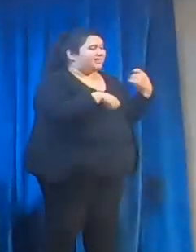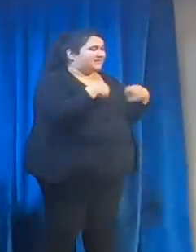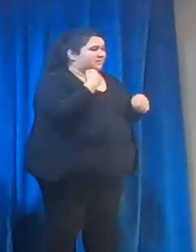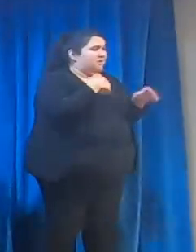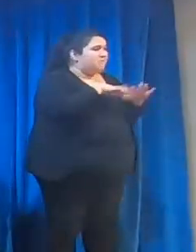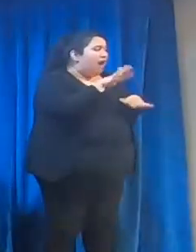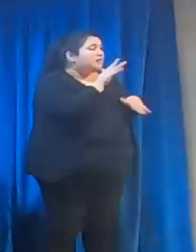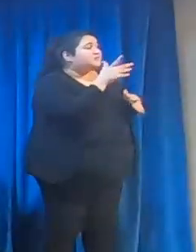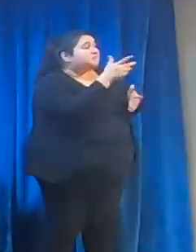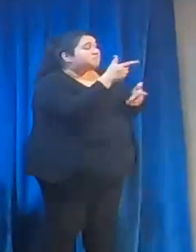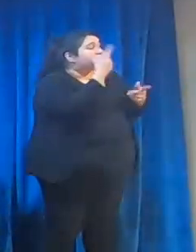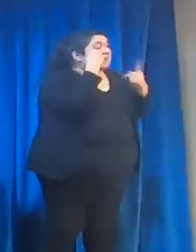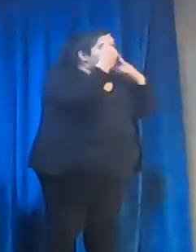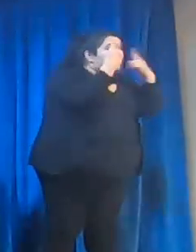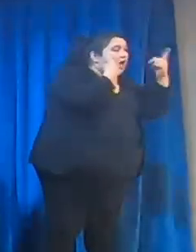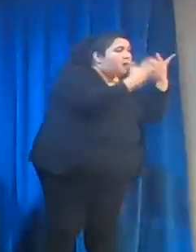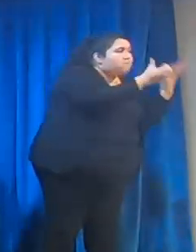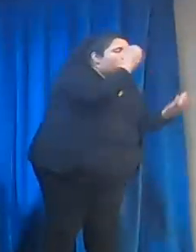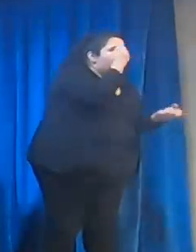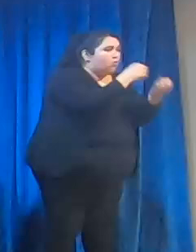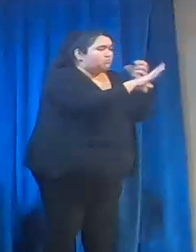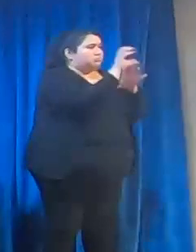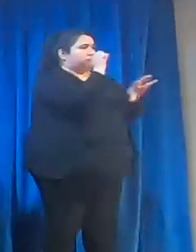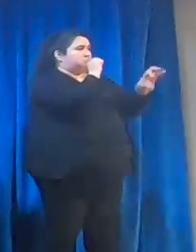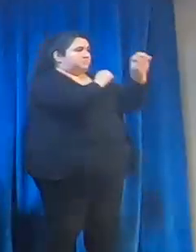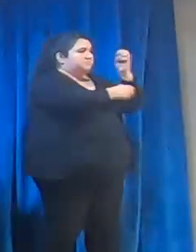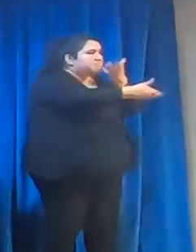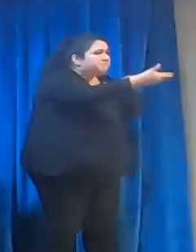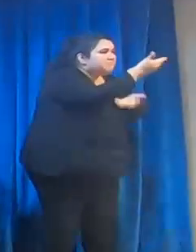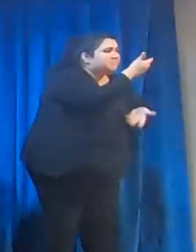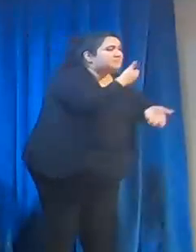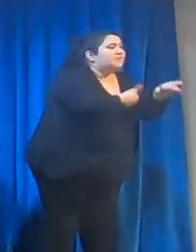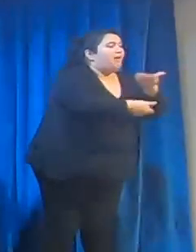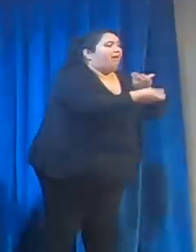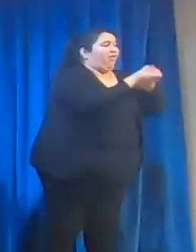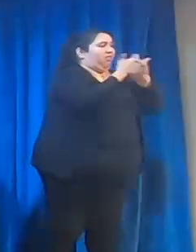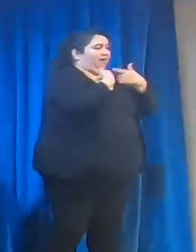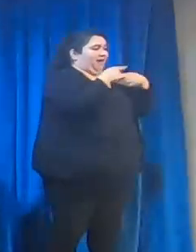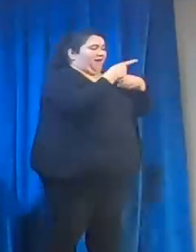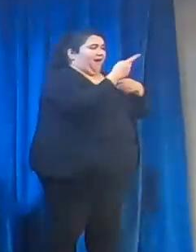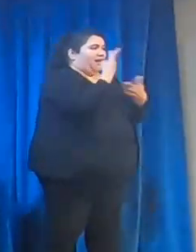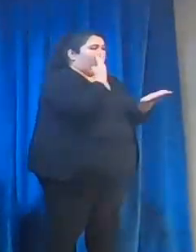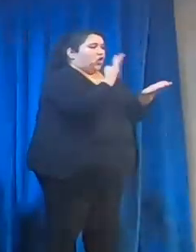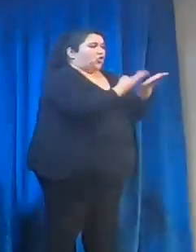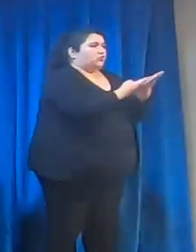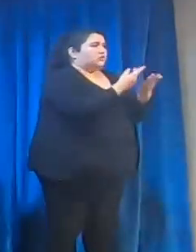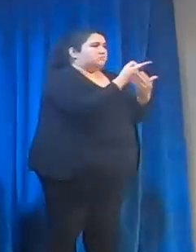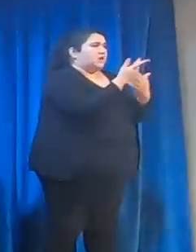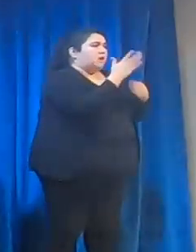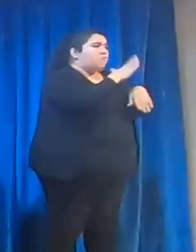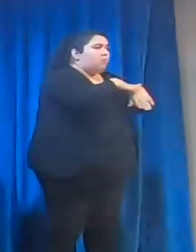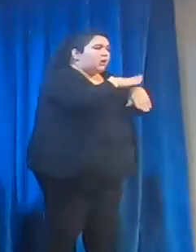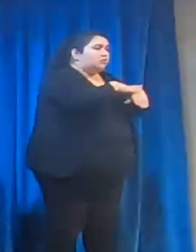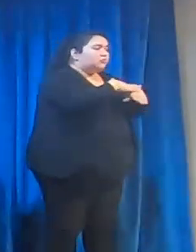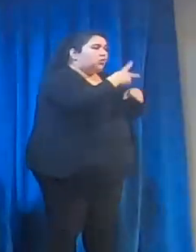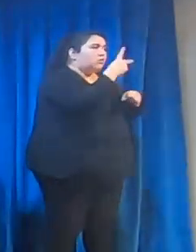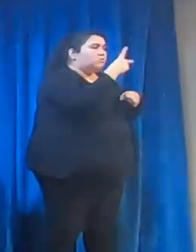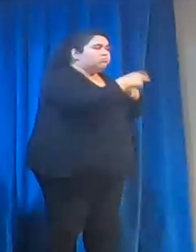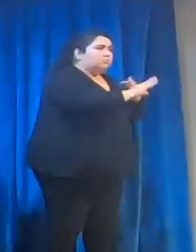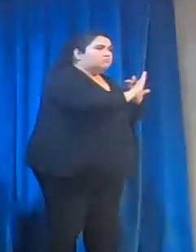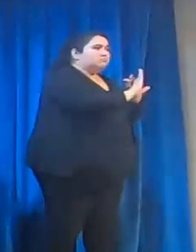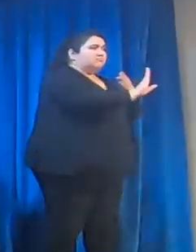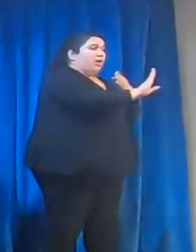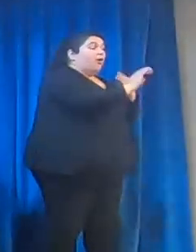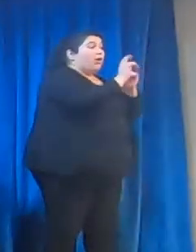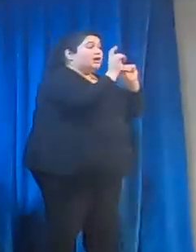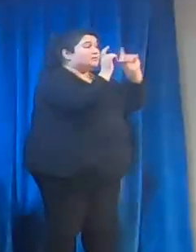los intercambios y también generar cierta habilidad para reconocer el límite en el cual ciertos gestos